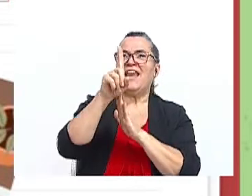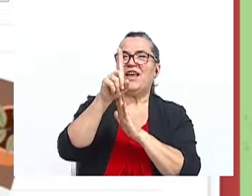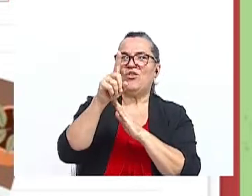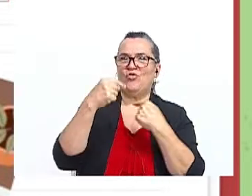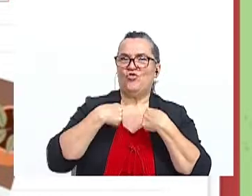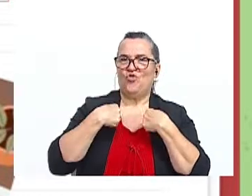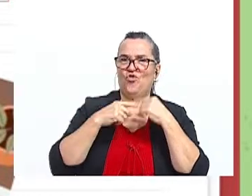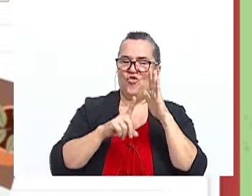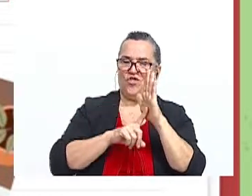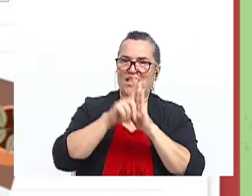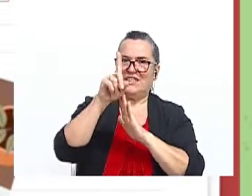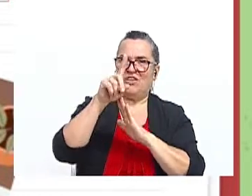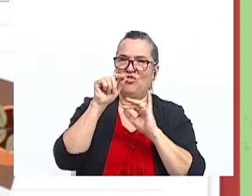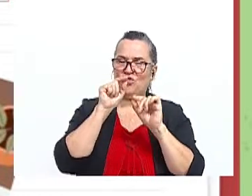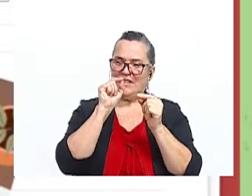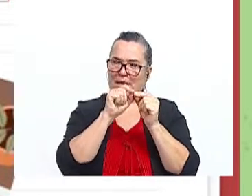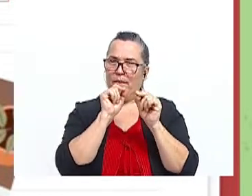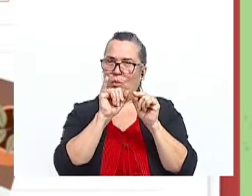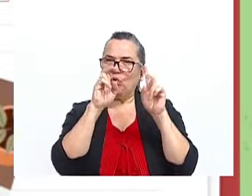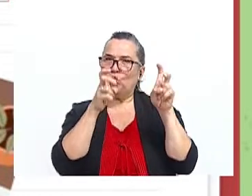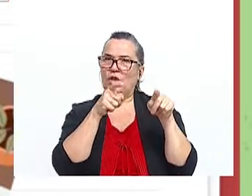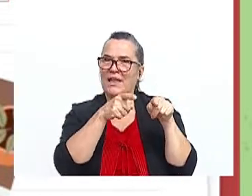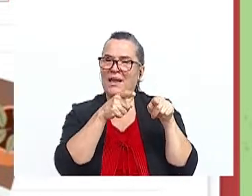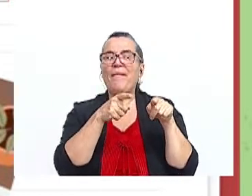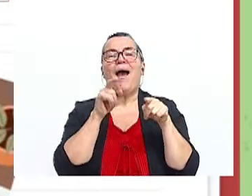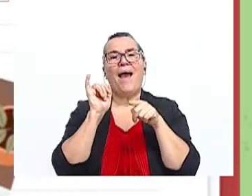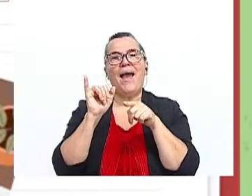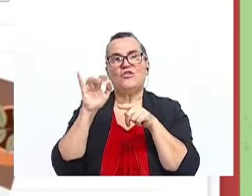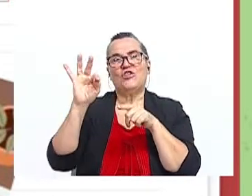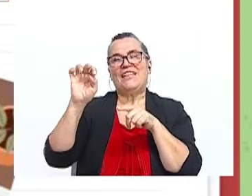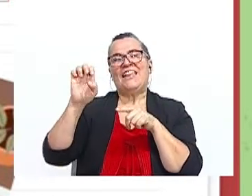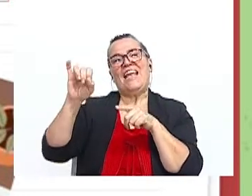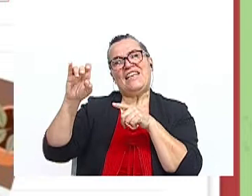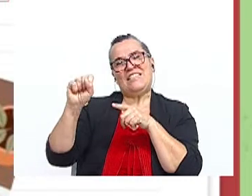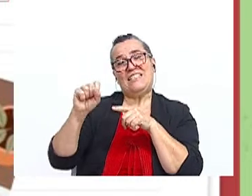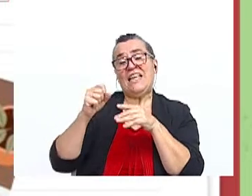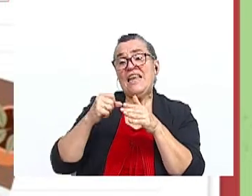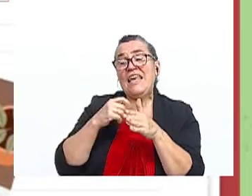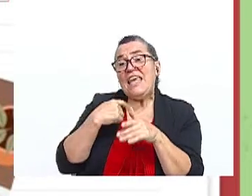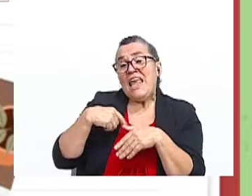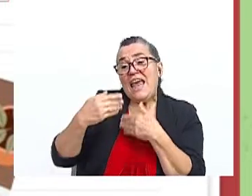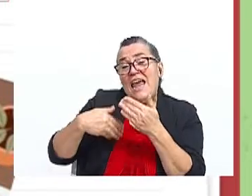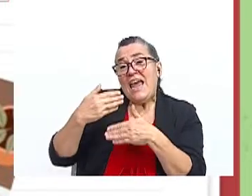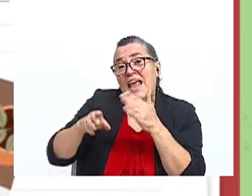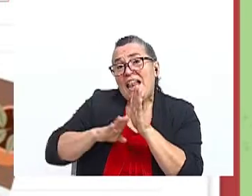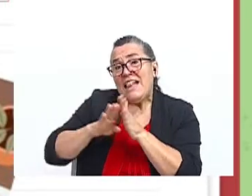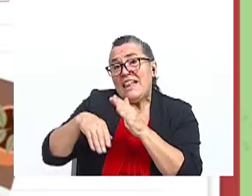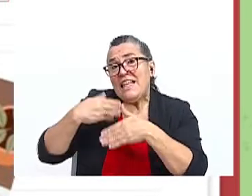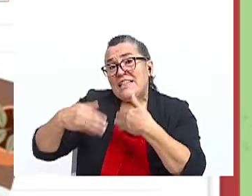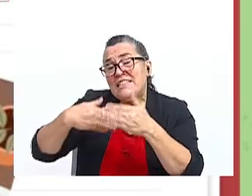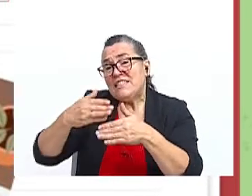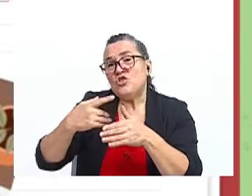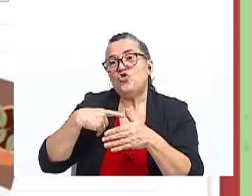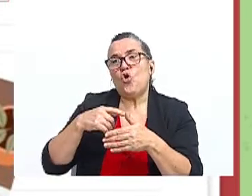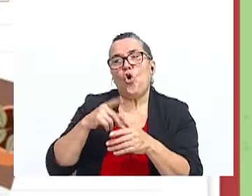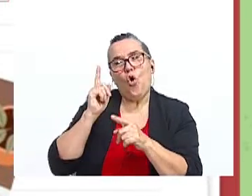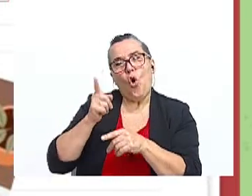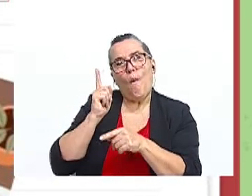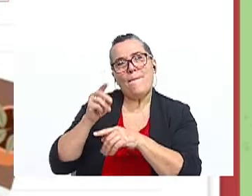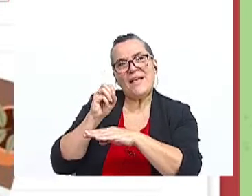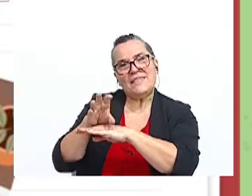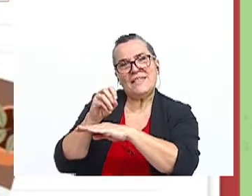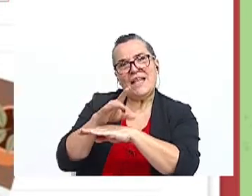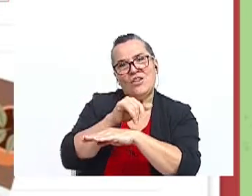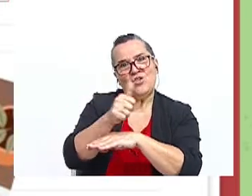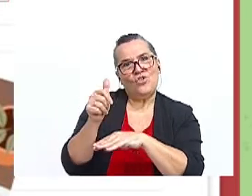que en el desarrollo vamos a ir convenciendo con argumentos de peso para probar esa